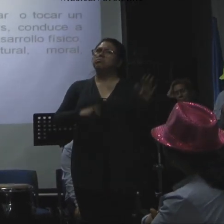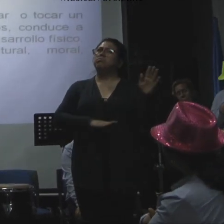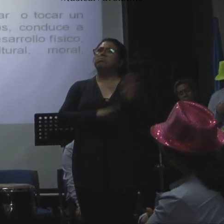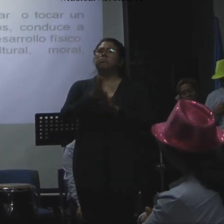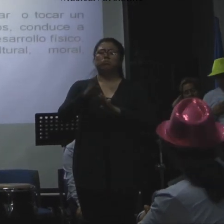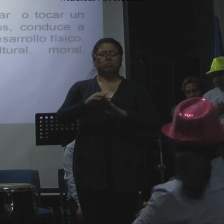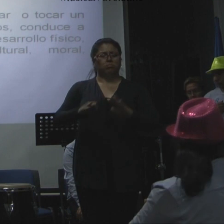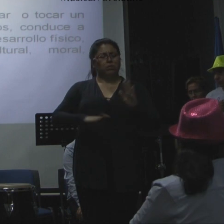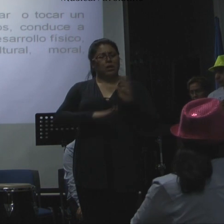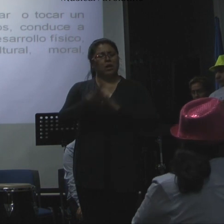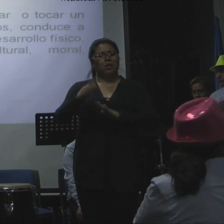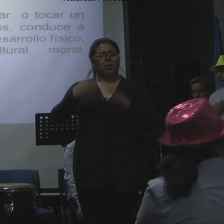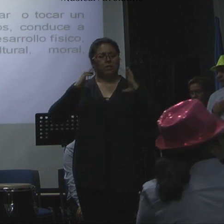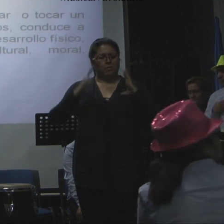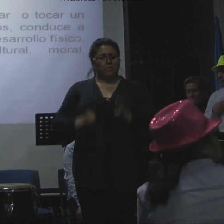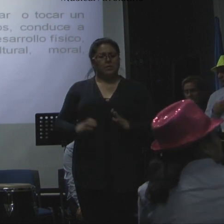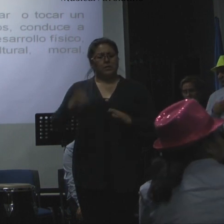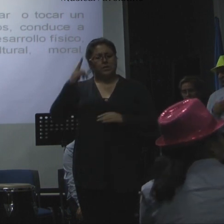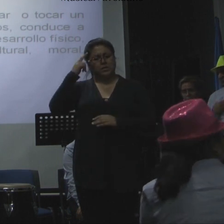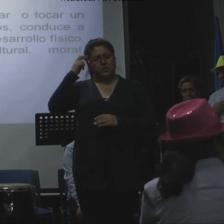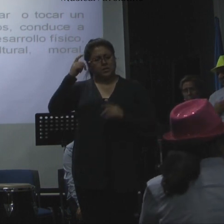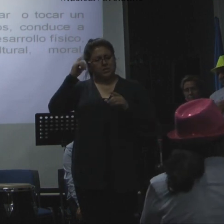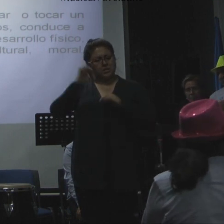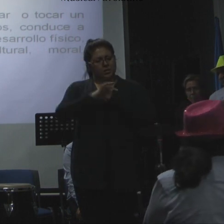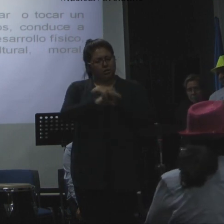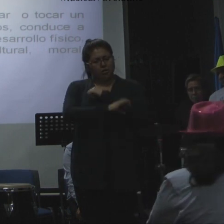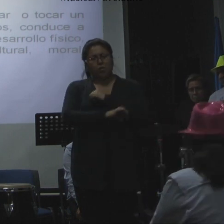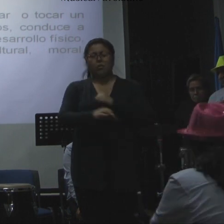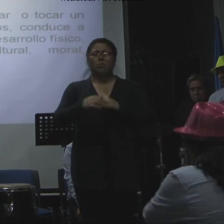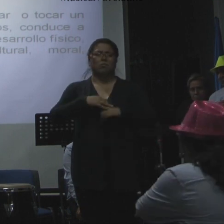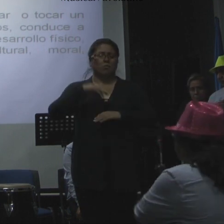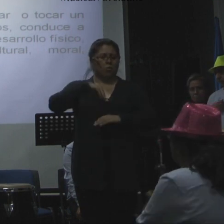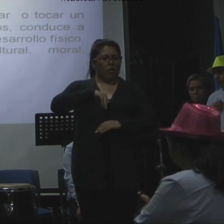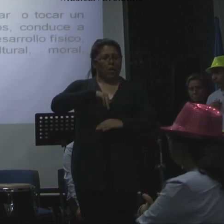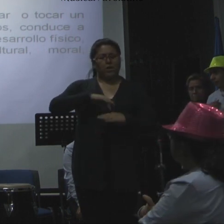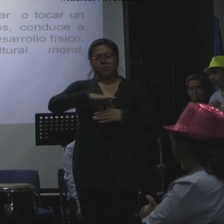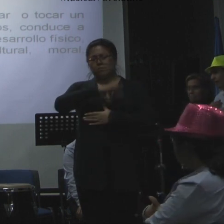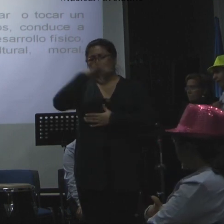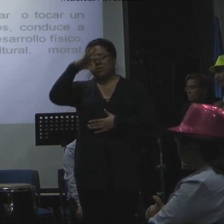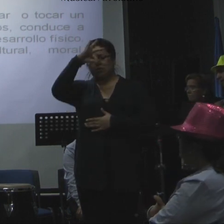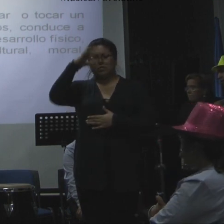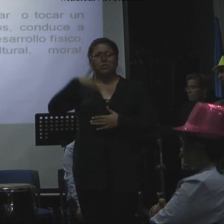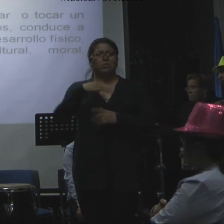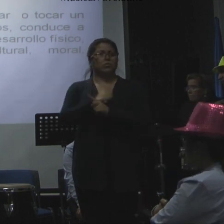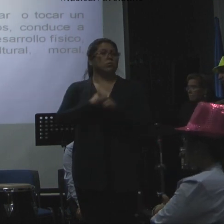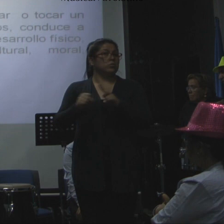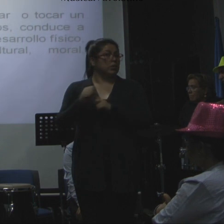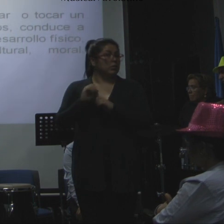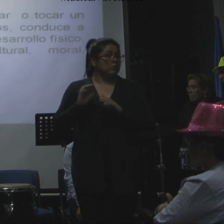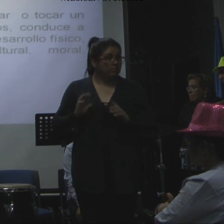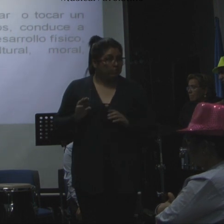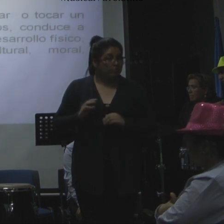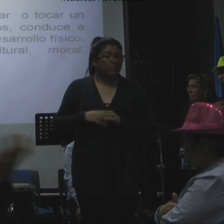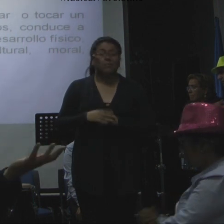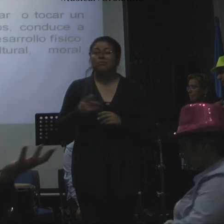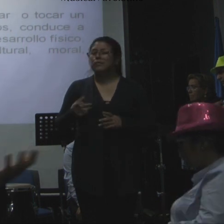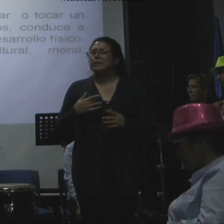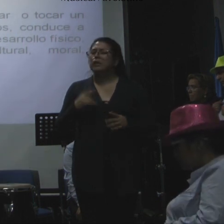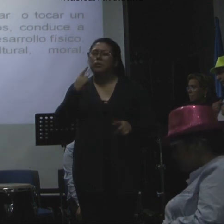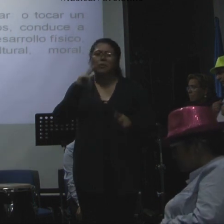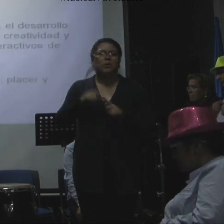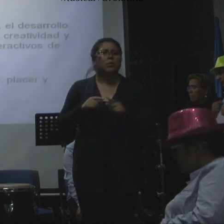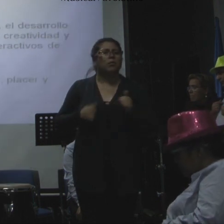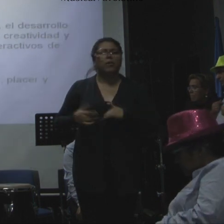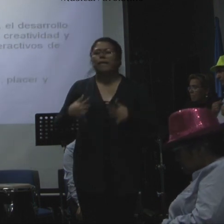desarrollo físico, psicológico, educativo, cultural, moral, espiritual y social. O sea, que lo que buscamos es que sean felices,